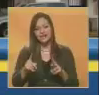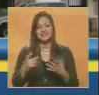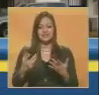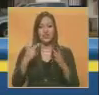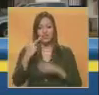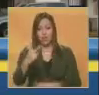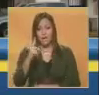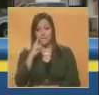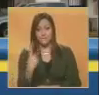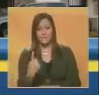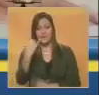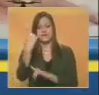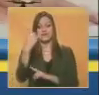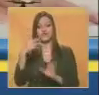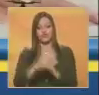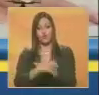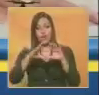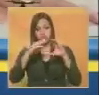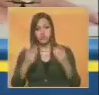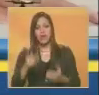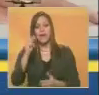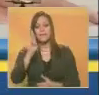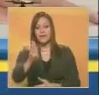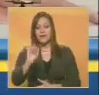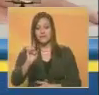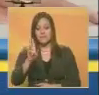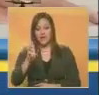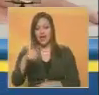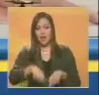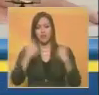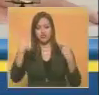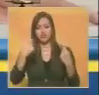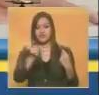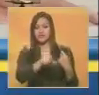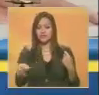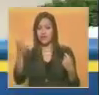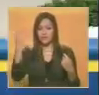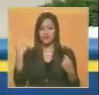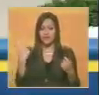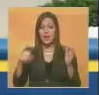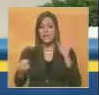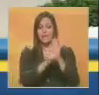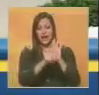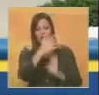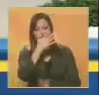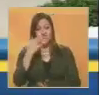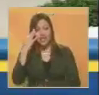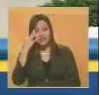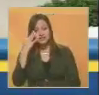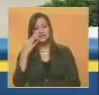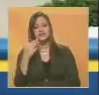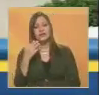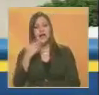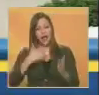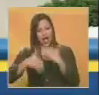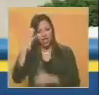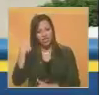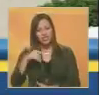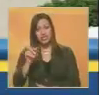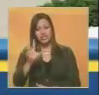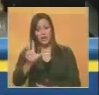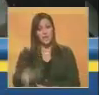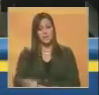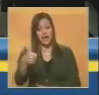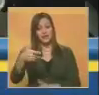los dos primeros casos de implantes pip reventados de la semana pasada la marca francesa pip alguna vez tercera mayor